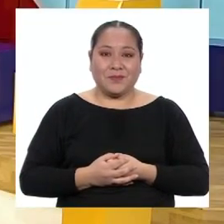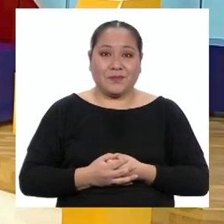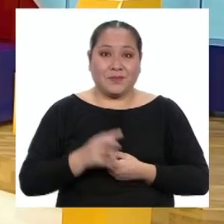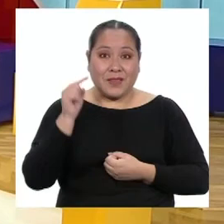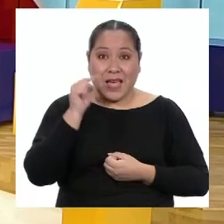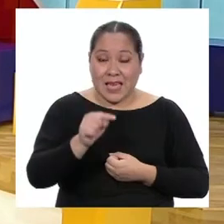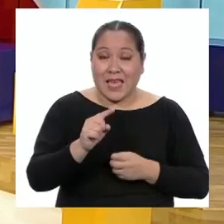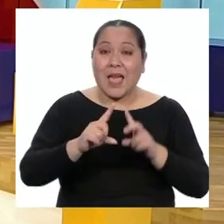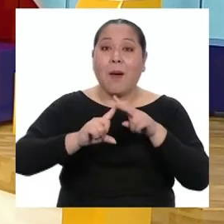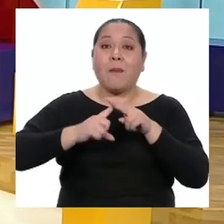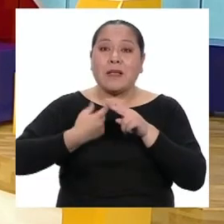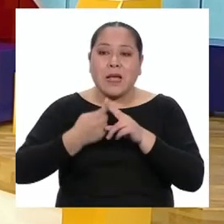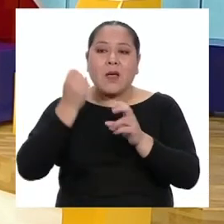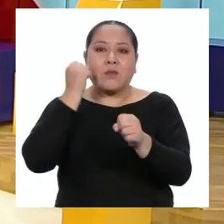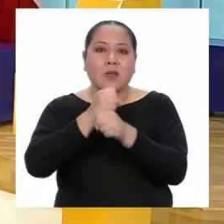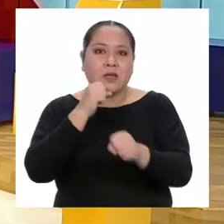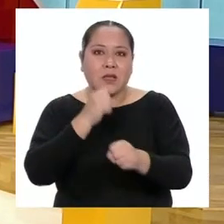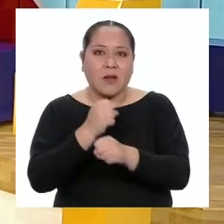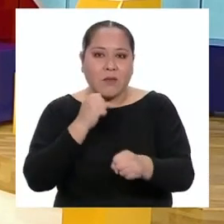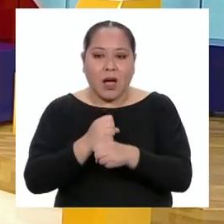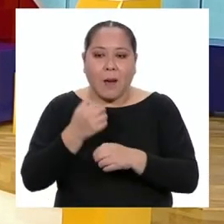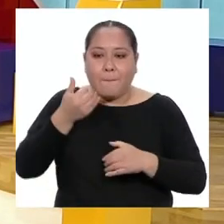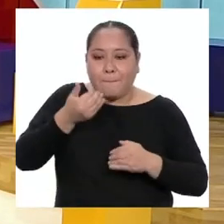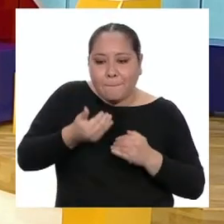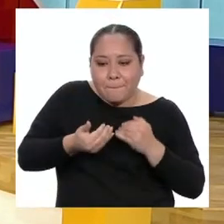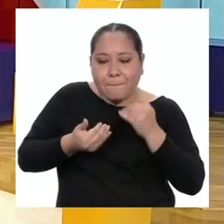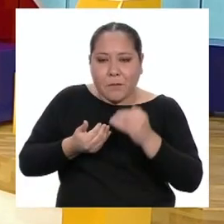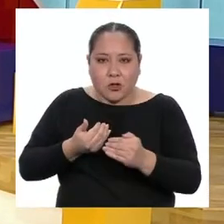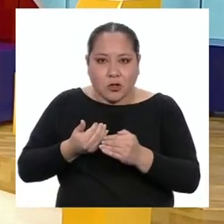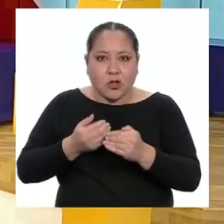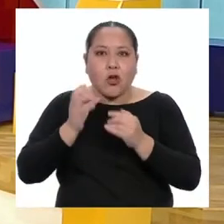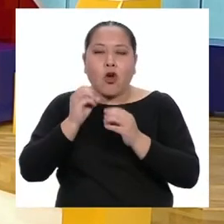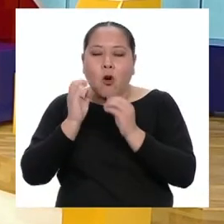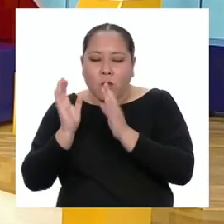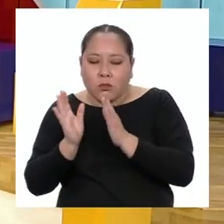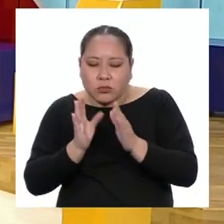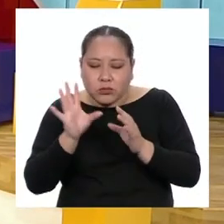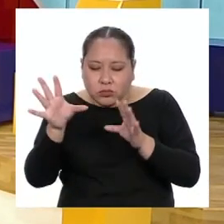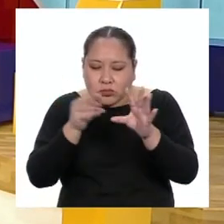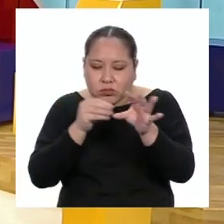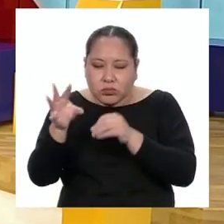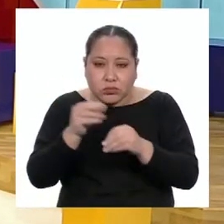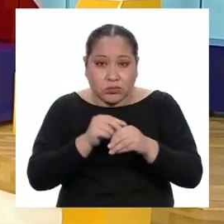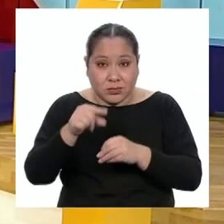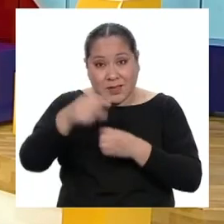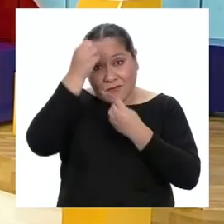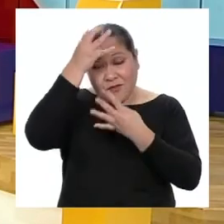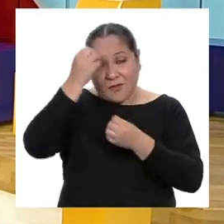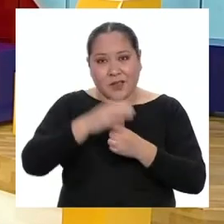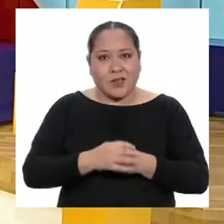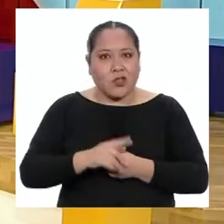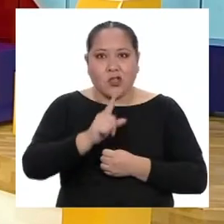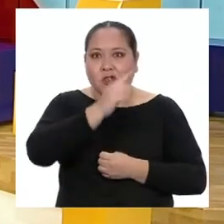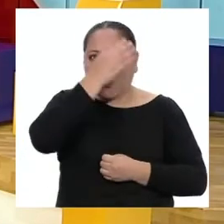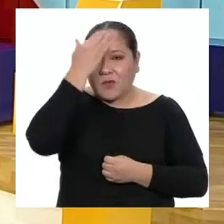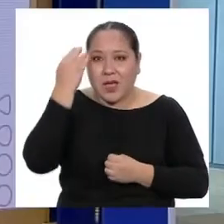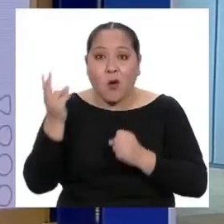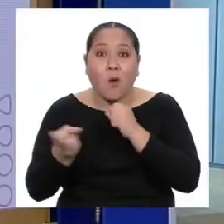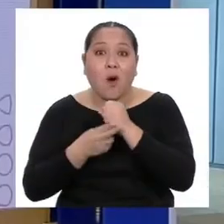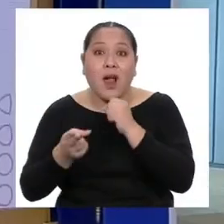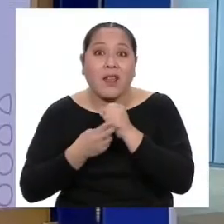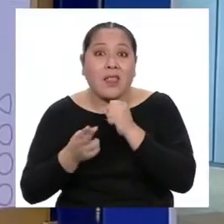Así empezaremos a trabajar en el procesamiento de los datos. Y no se olviden de registrar todo